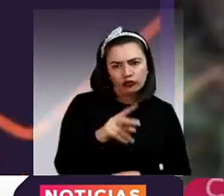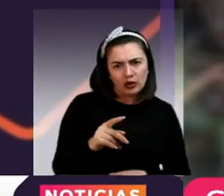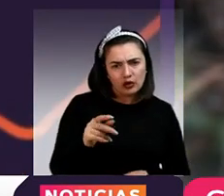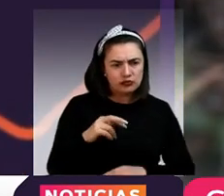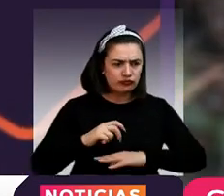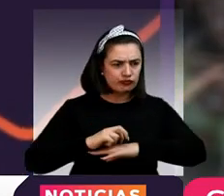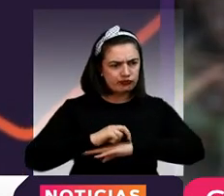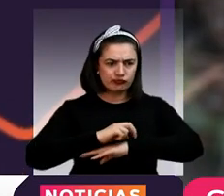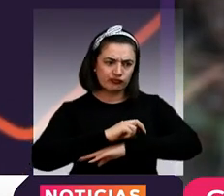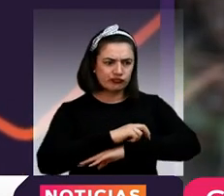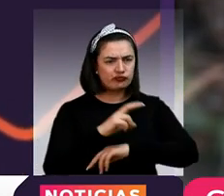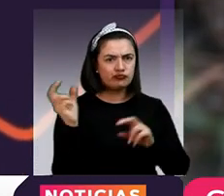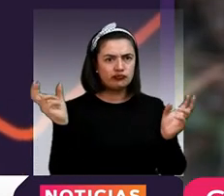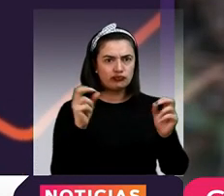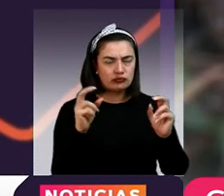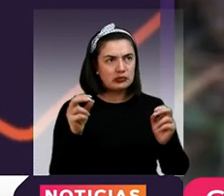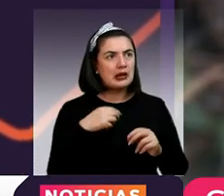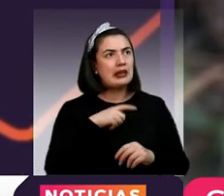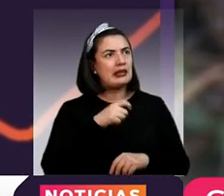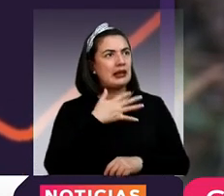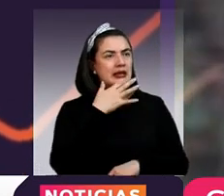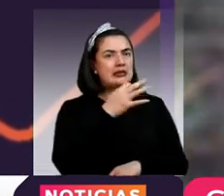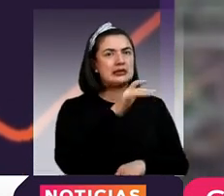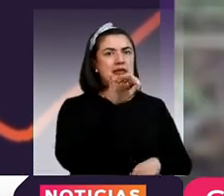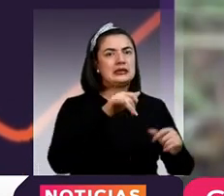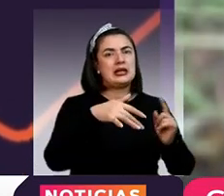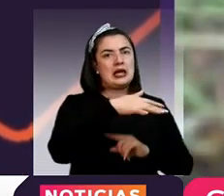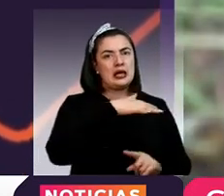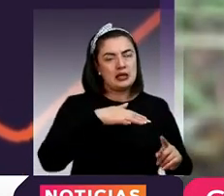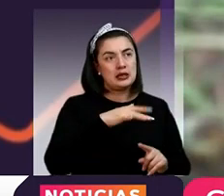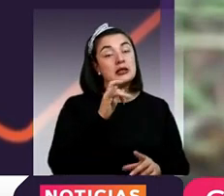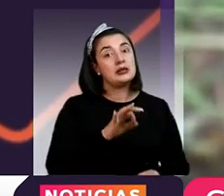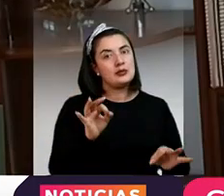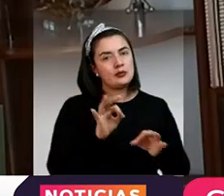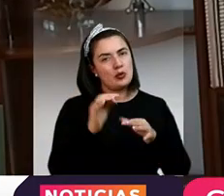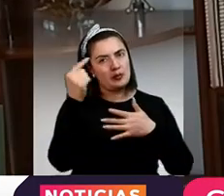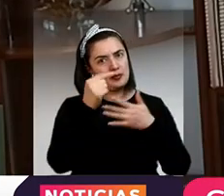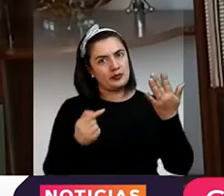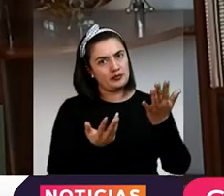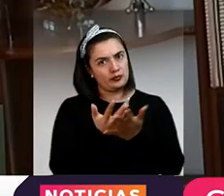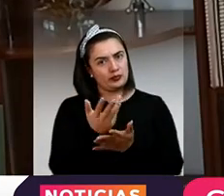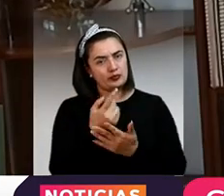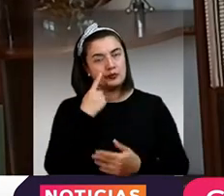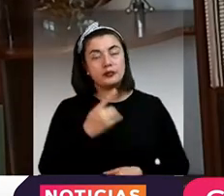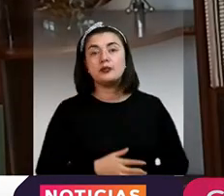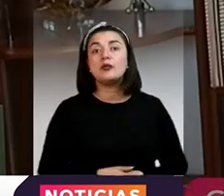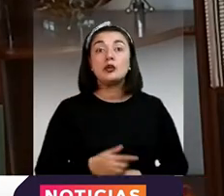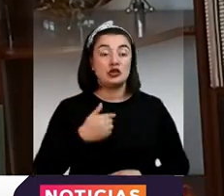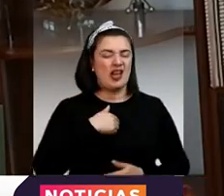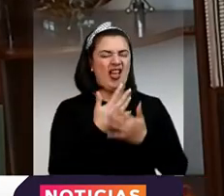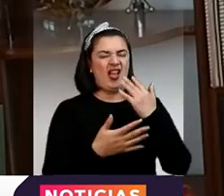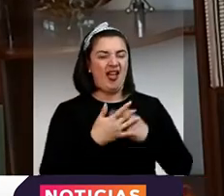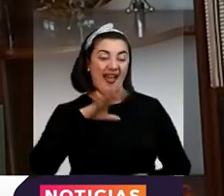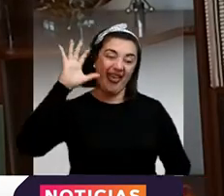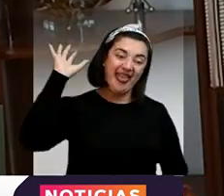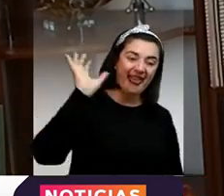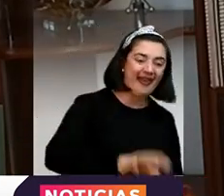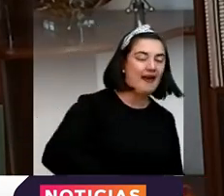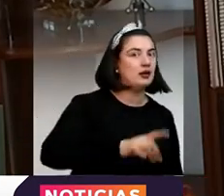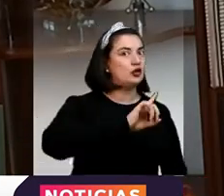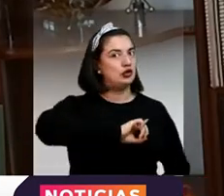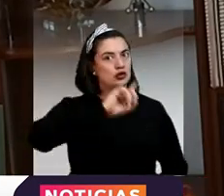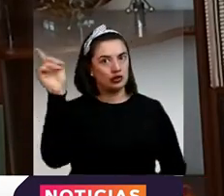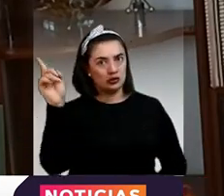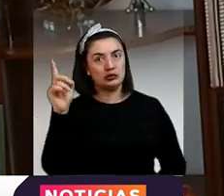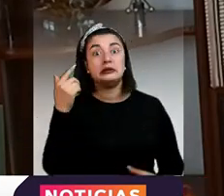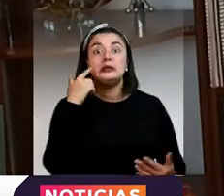animales además de informar a la secretaría de ambiente tenga en cuenta lo siguiente no capturarlos ni manipularlos ya